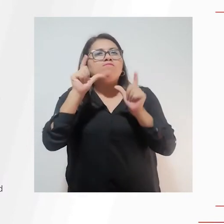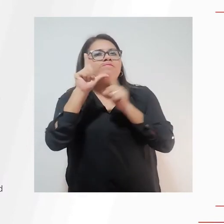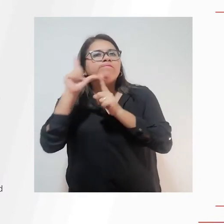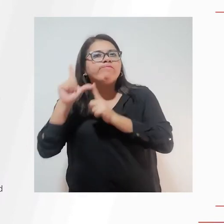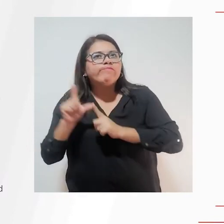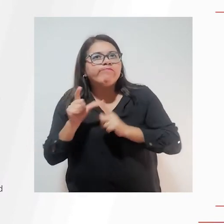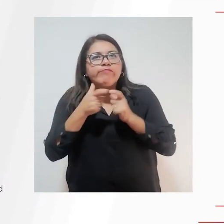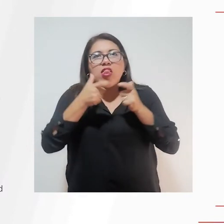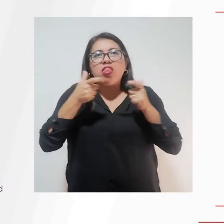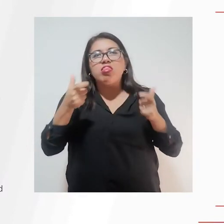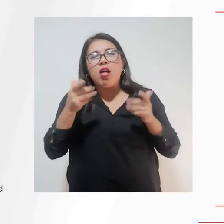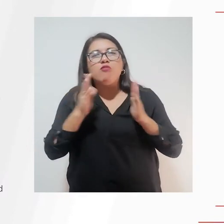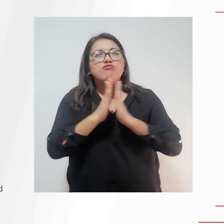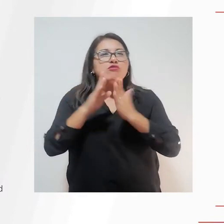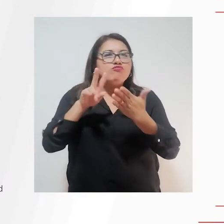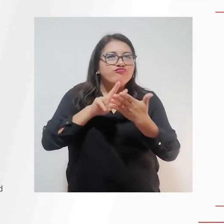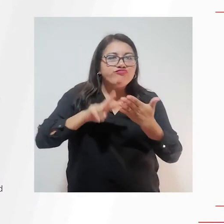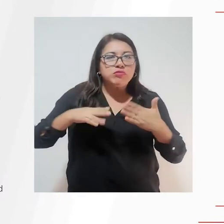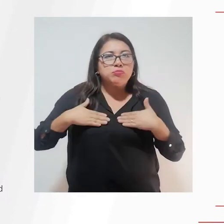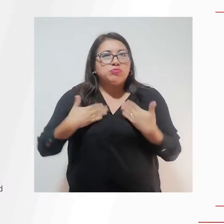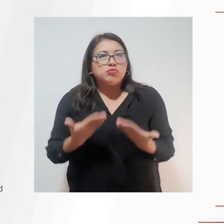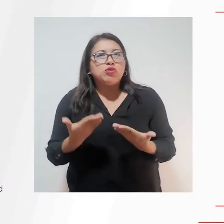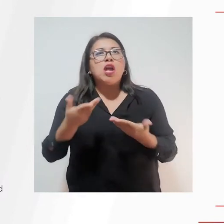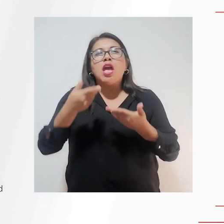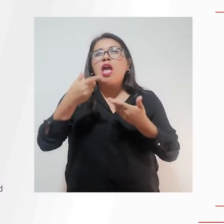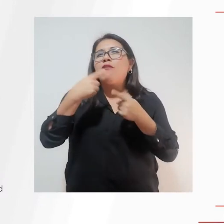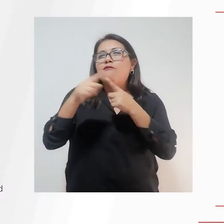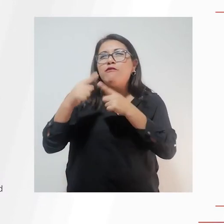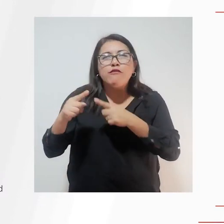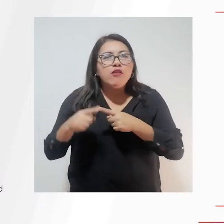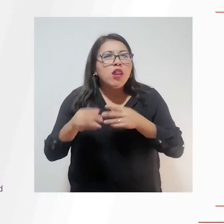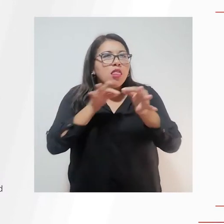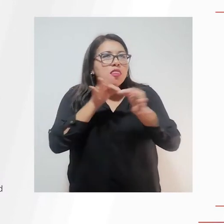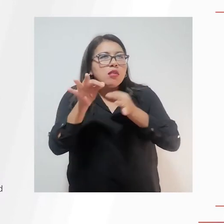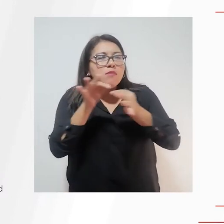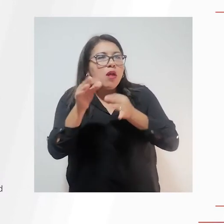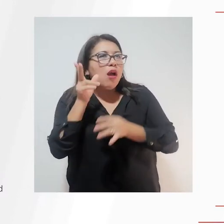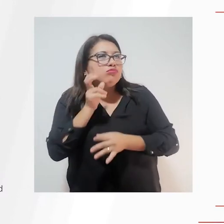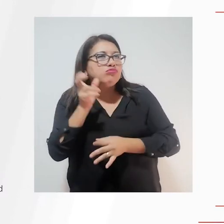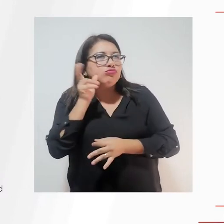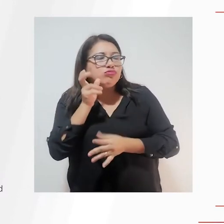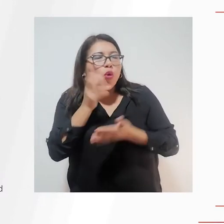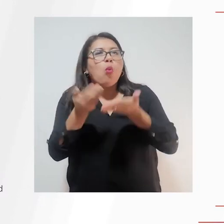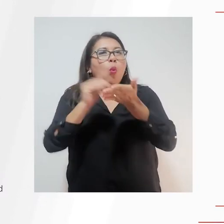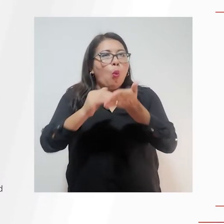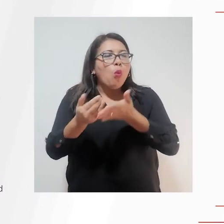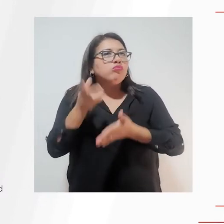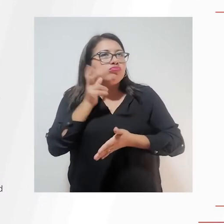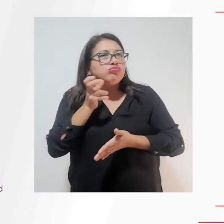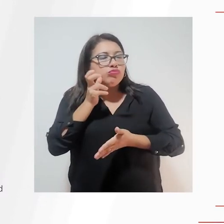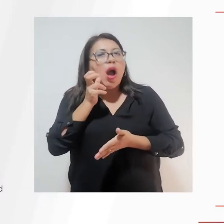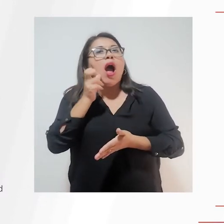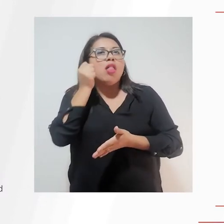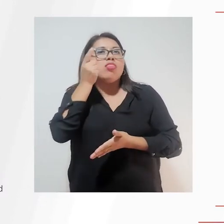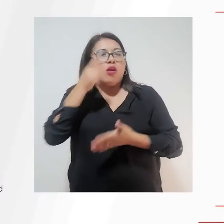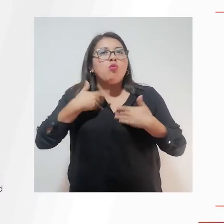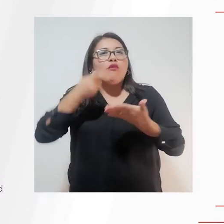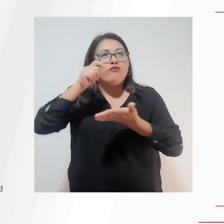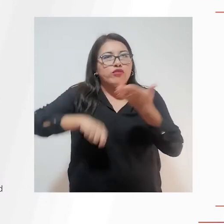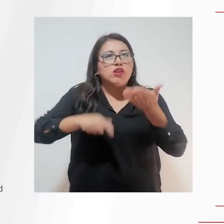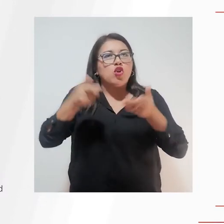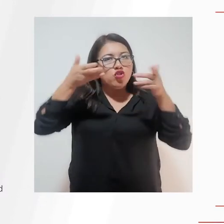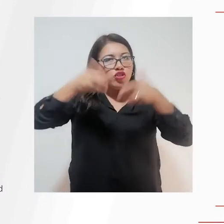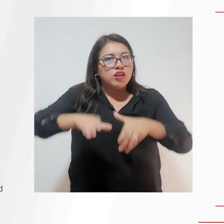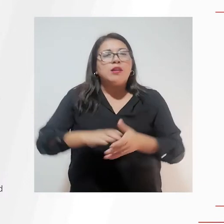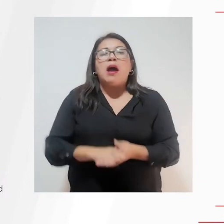en macrotipo, en letras grandes para poder leer y que me permitan grabar toda la explicación para luego volver a escuchar y entender las condiciones